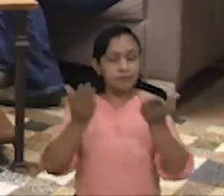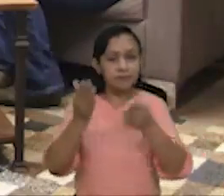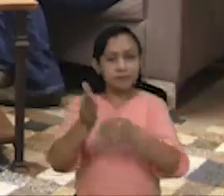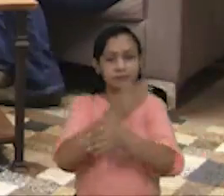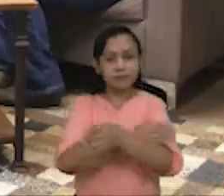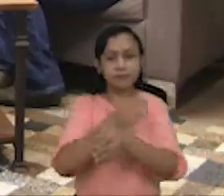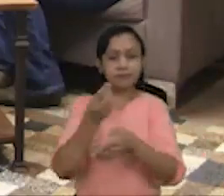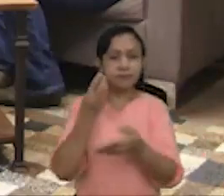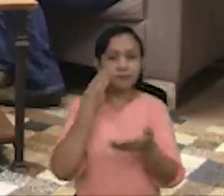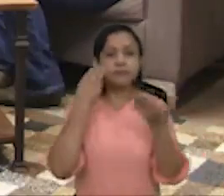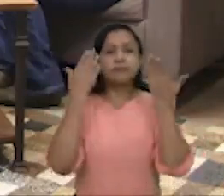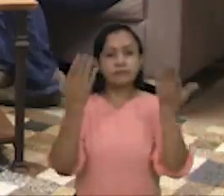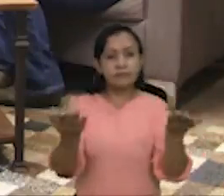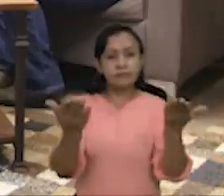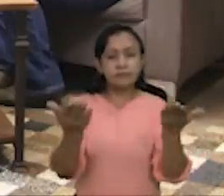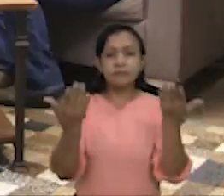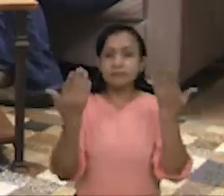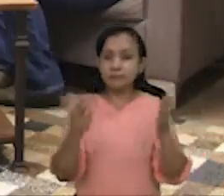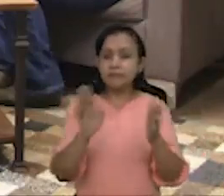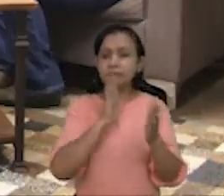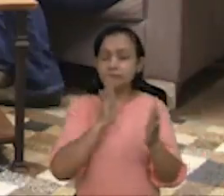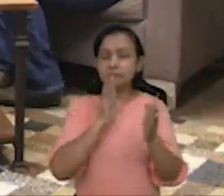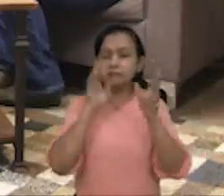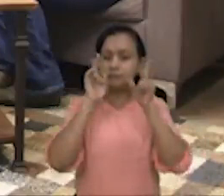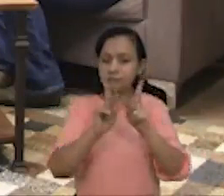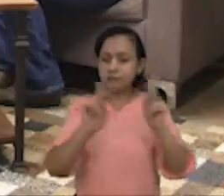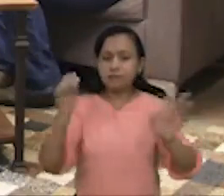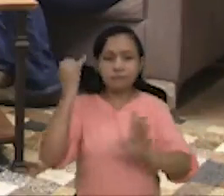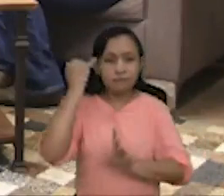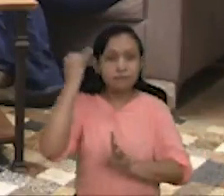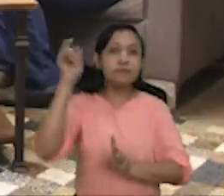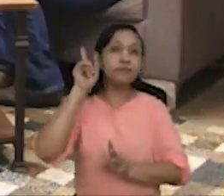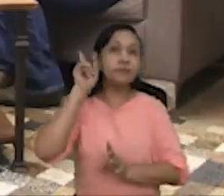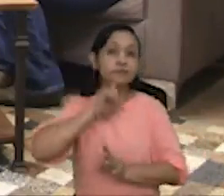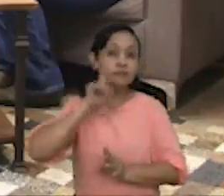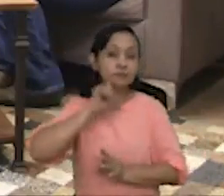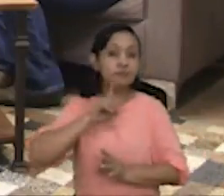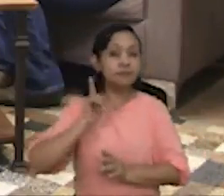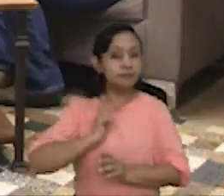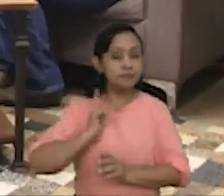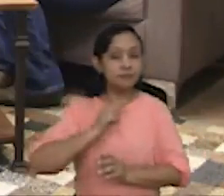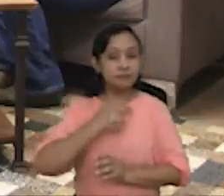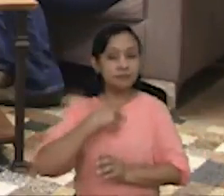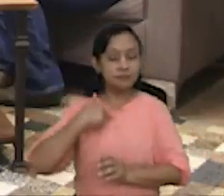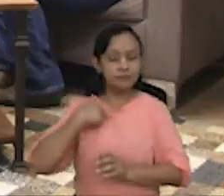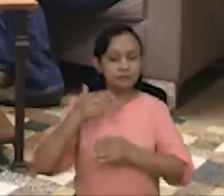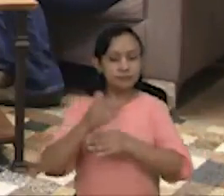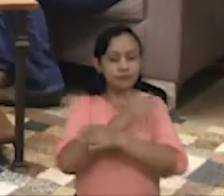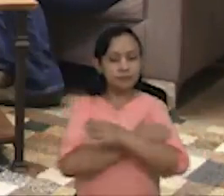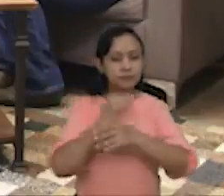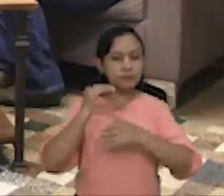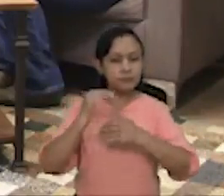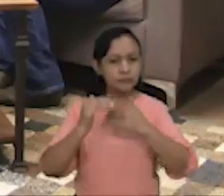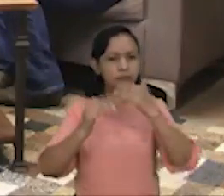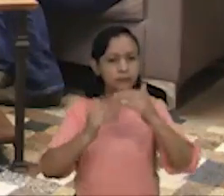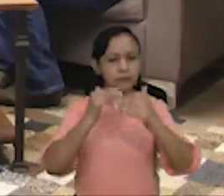ya estábamos hablando de todo el plan ideológico que existe, ¿verdad? Y que fue construido paso a paso para posesionar